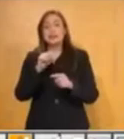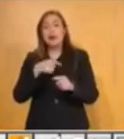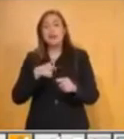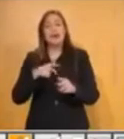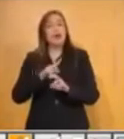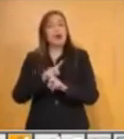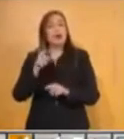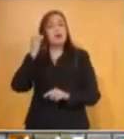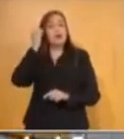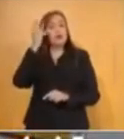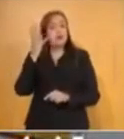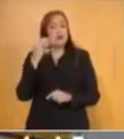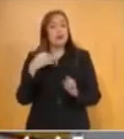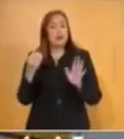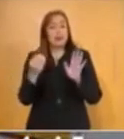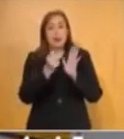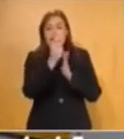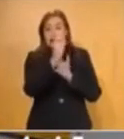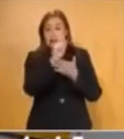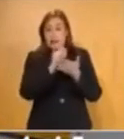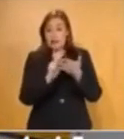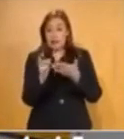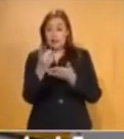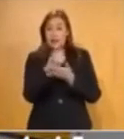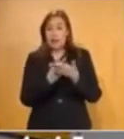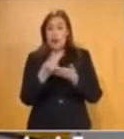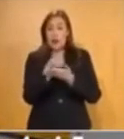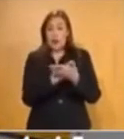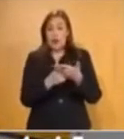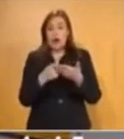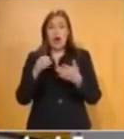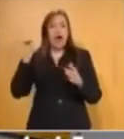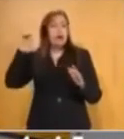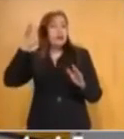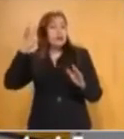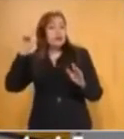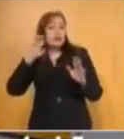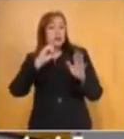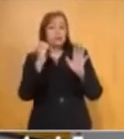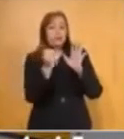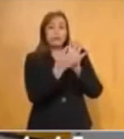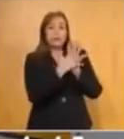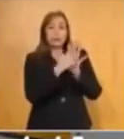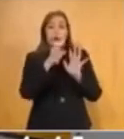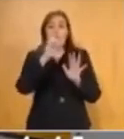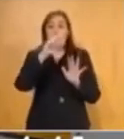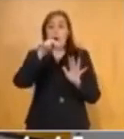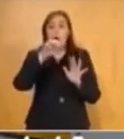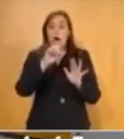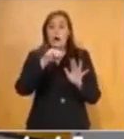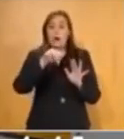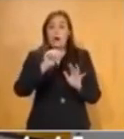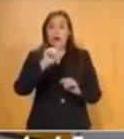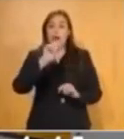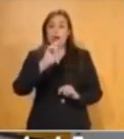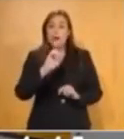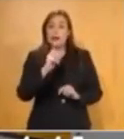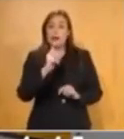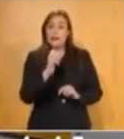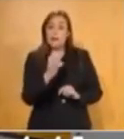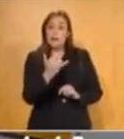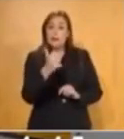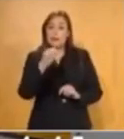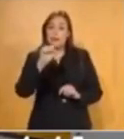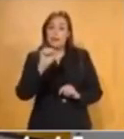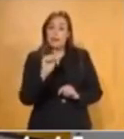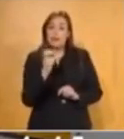sound effects, speech bubbles, and thought bubbles. Finally, color the scenes, add a